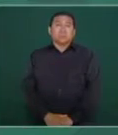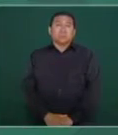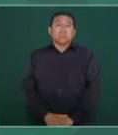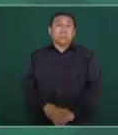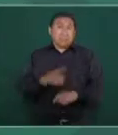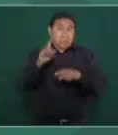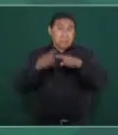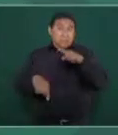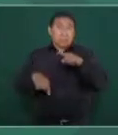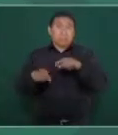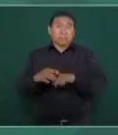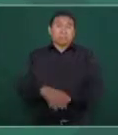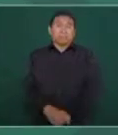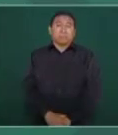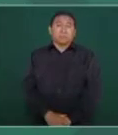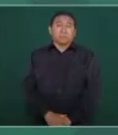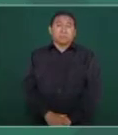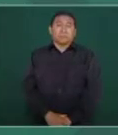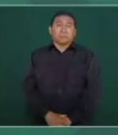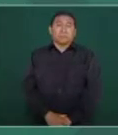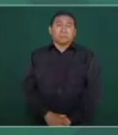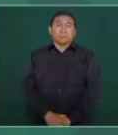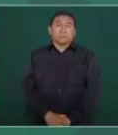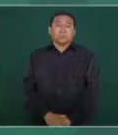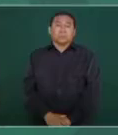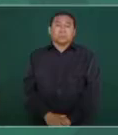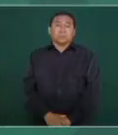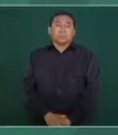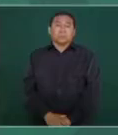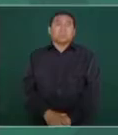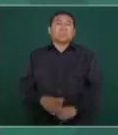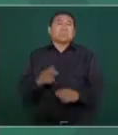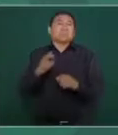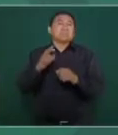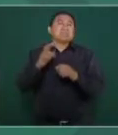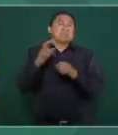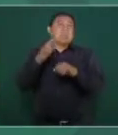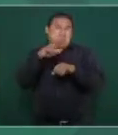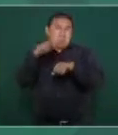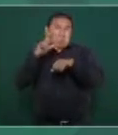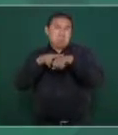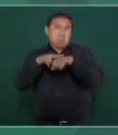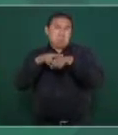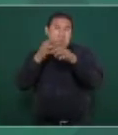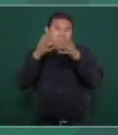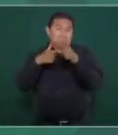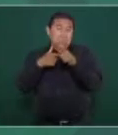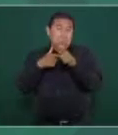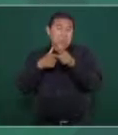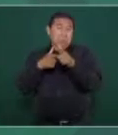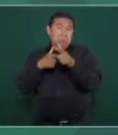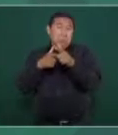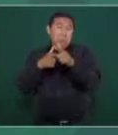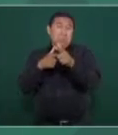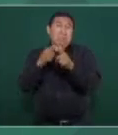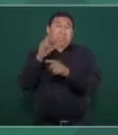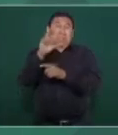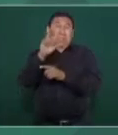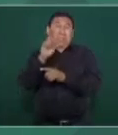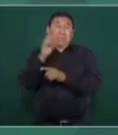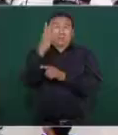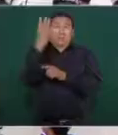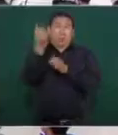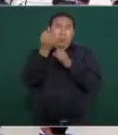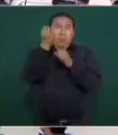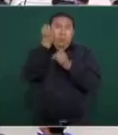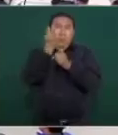arrancar, porque todo eso se estableció durante 34